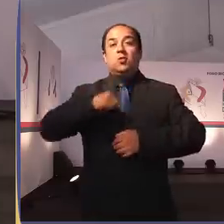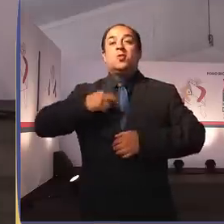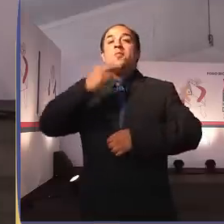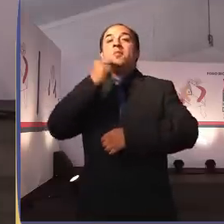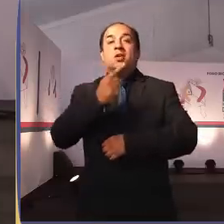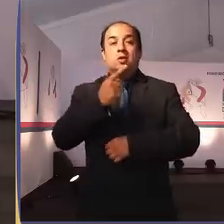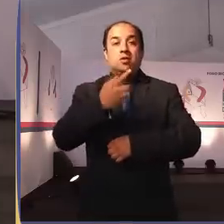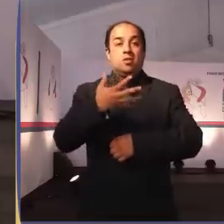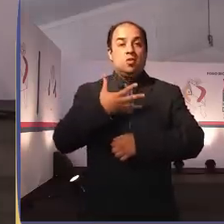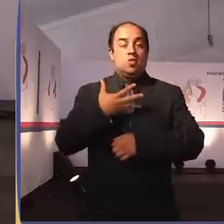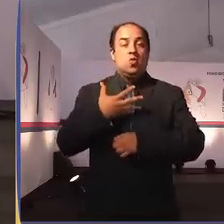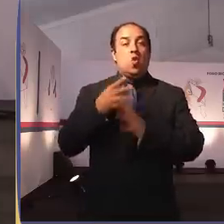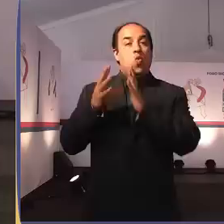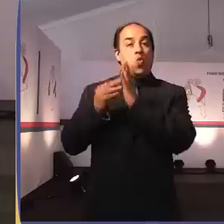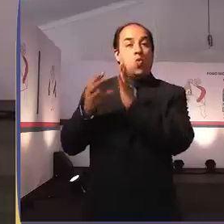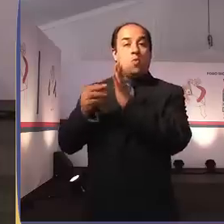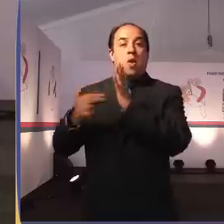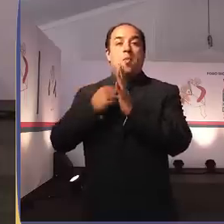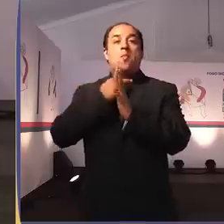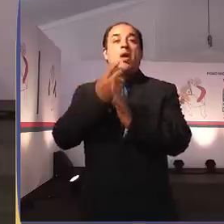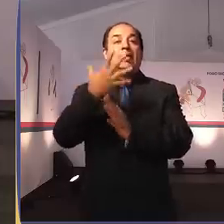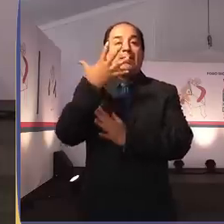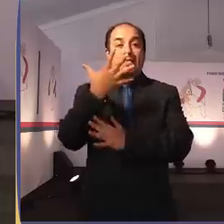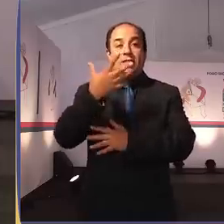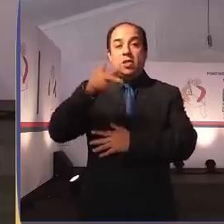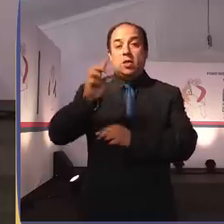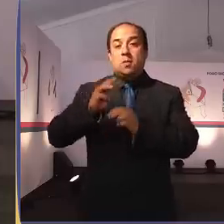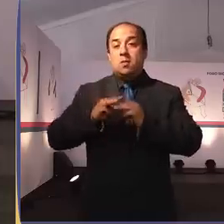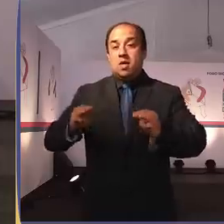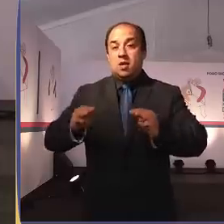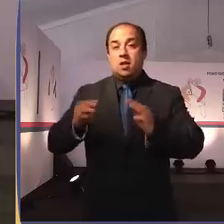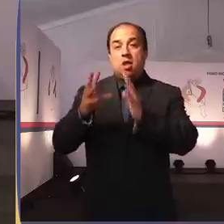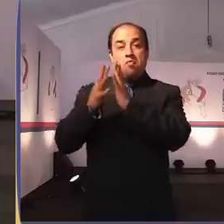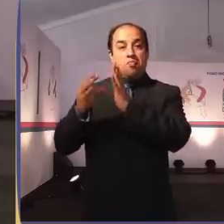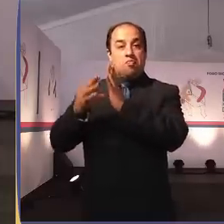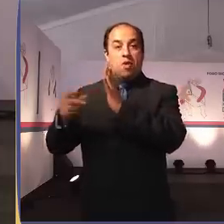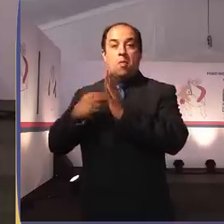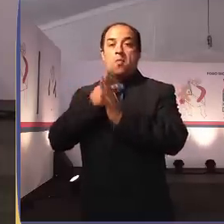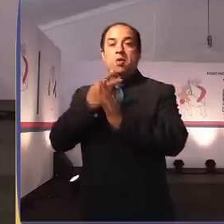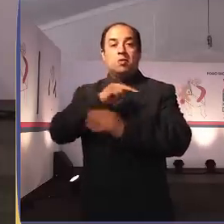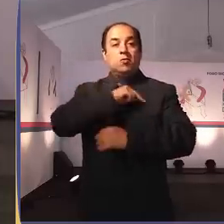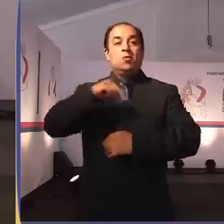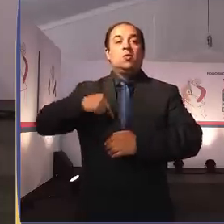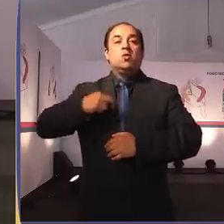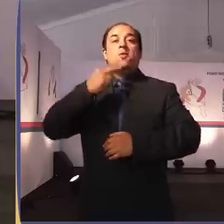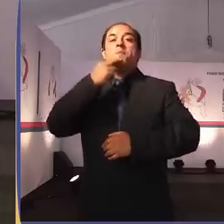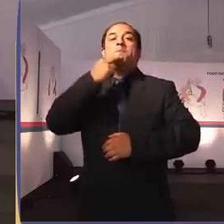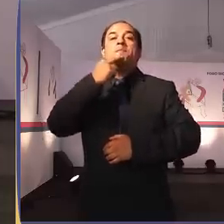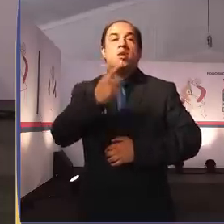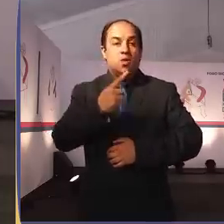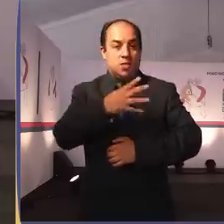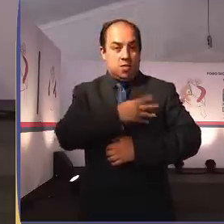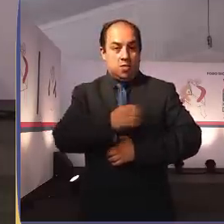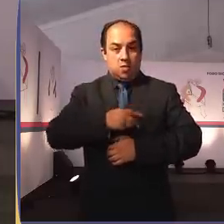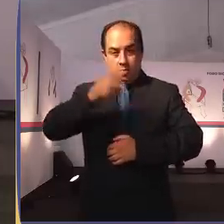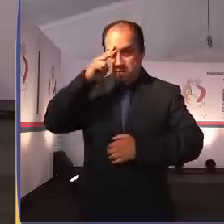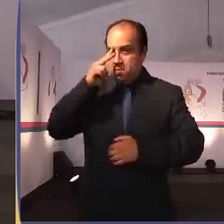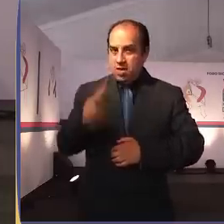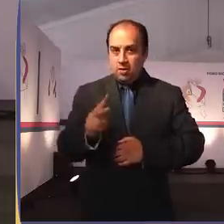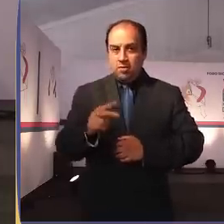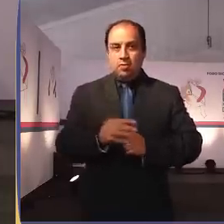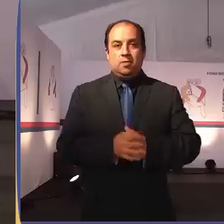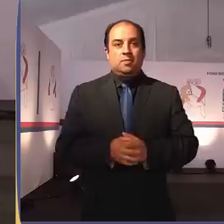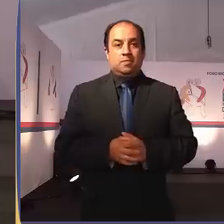coro durante 5 kilómetros, un coro que decía: pero nosotros somos los mejores hijos de